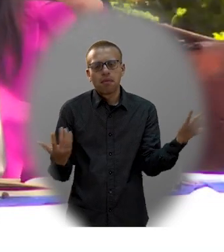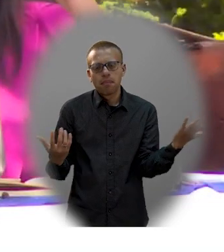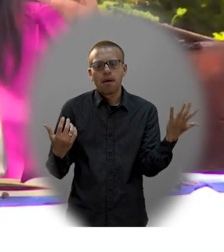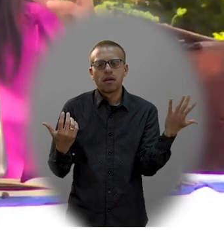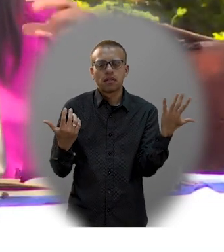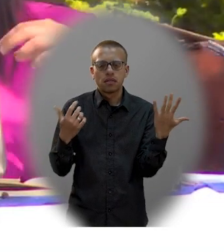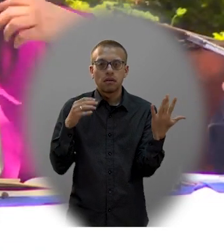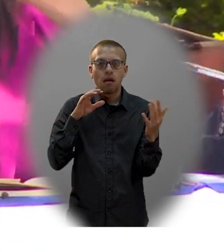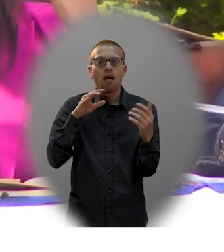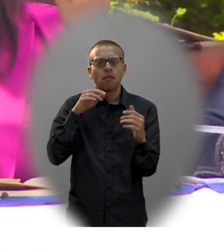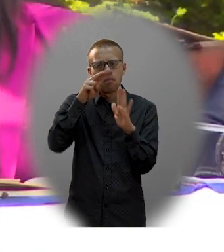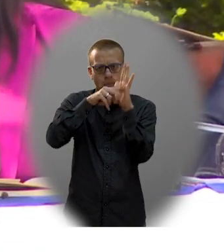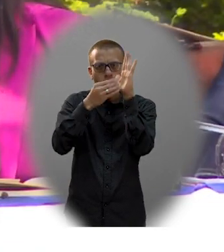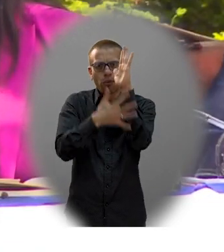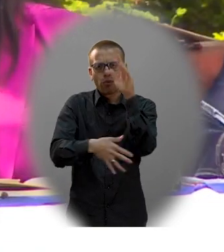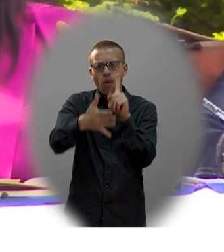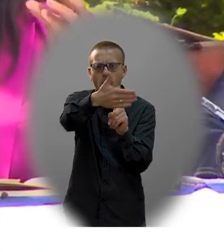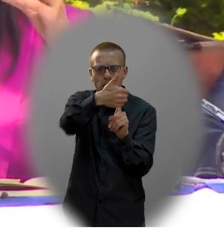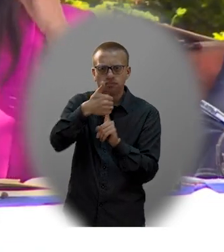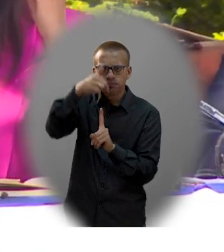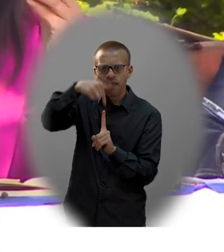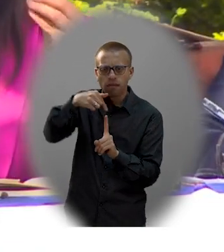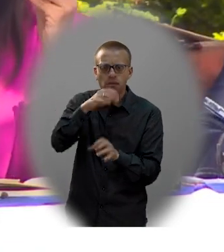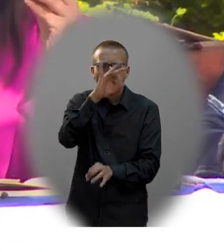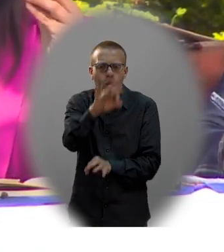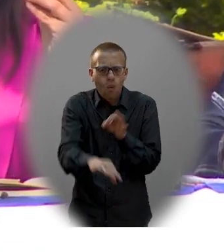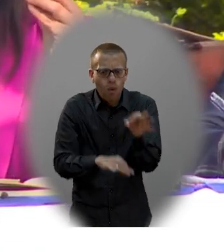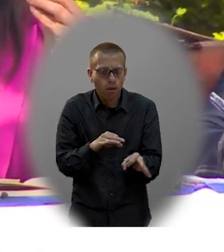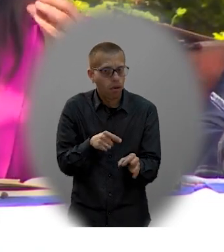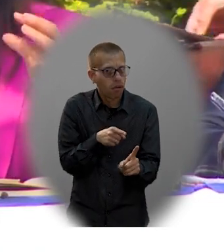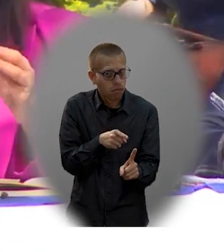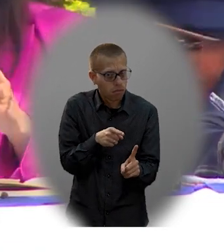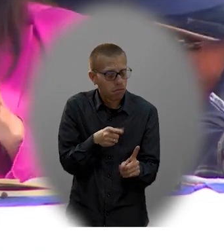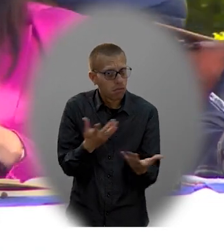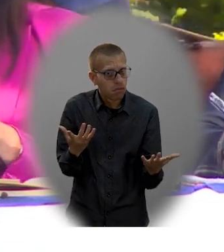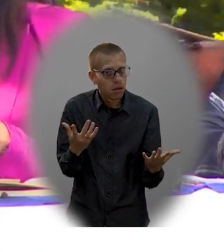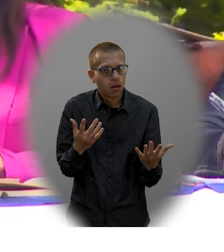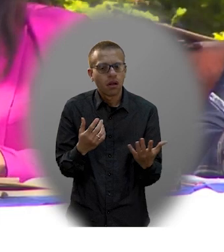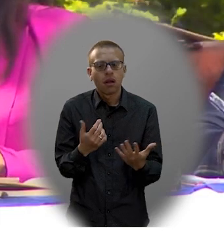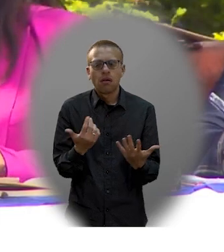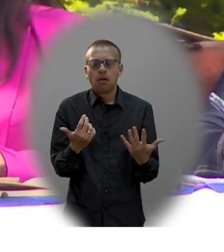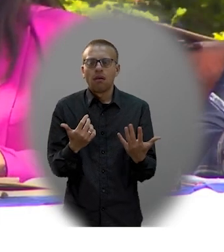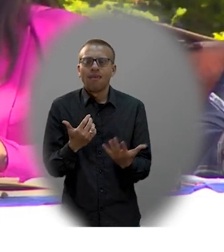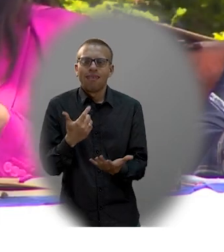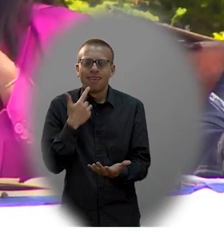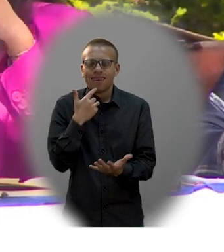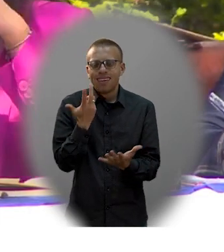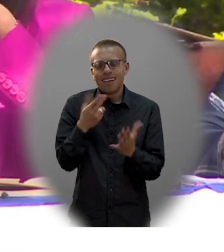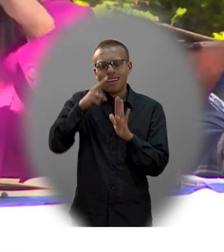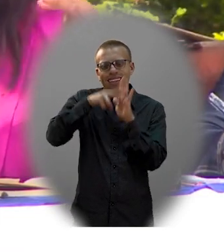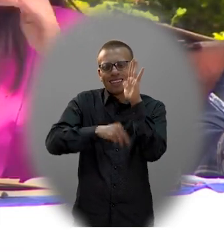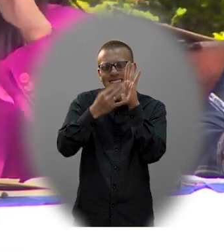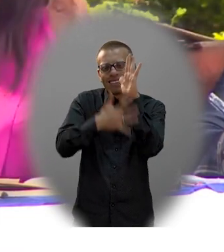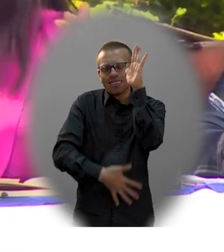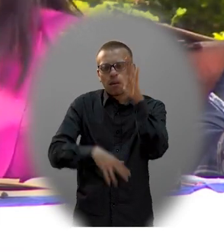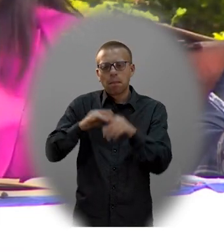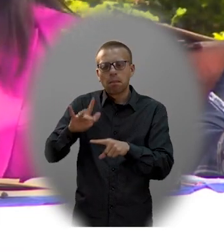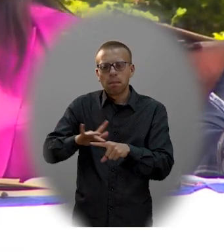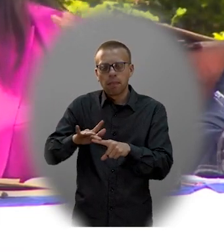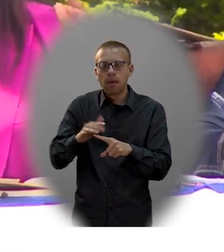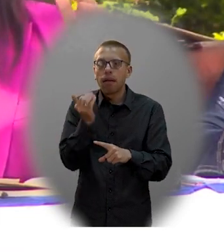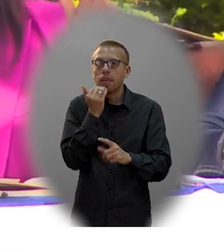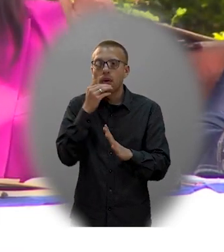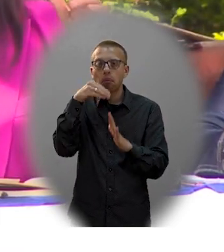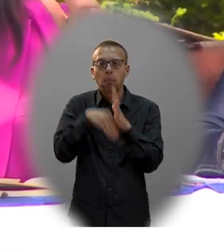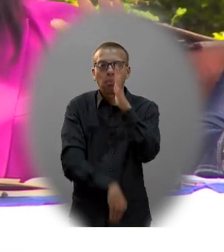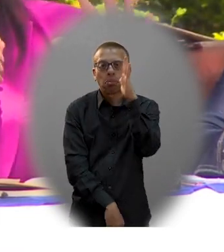y decidido de parte de las directivas, la falta de respaldo de las directivas a la aplicación del protocolo puede hacer que sea un fracaso